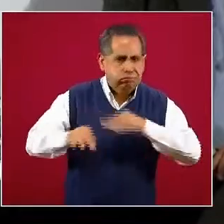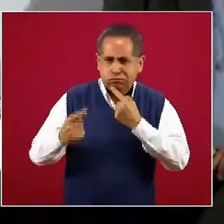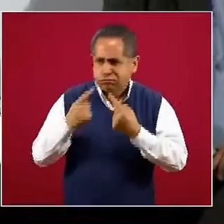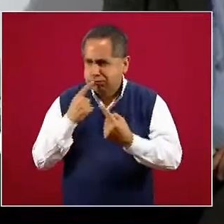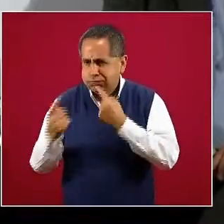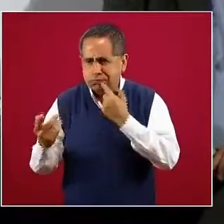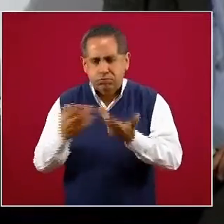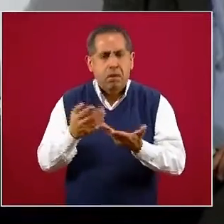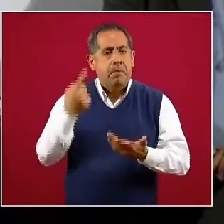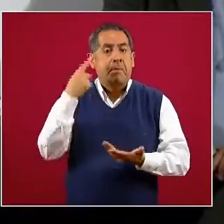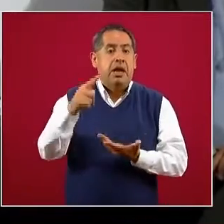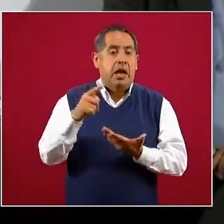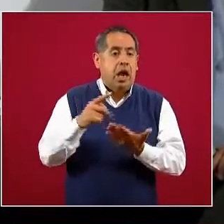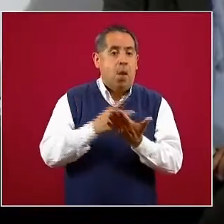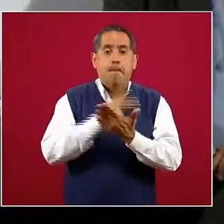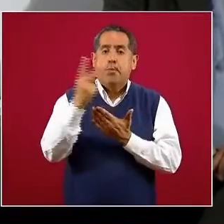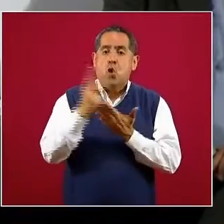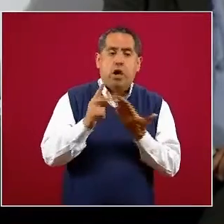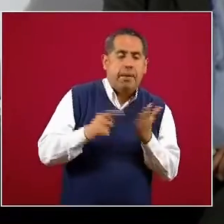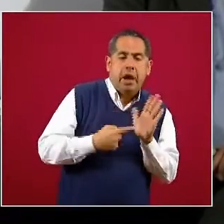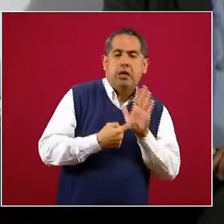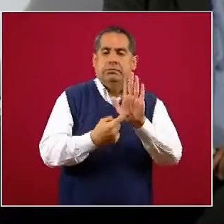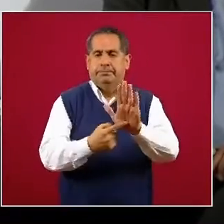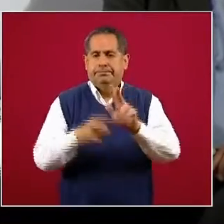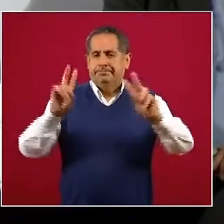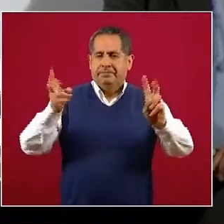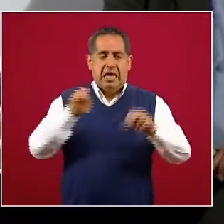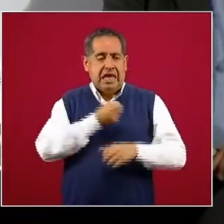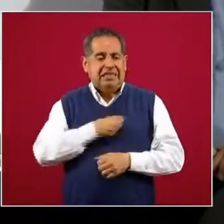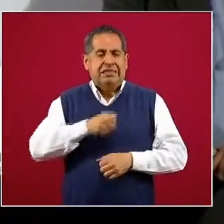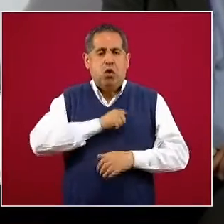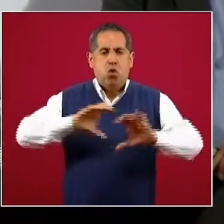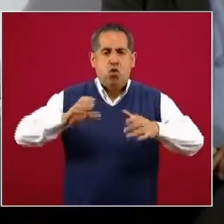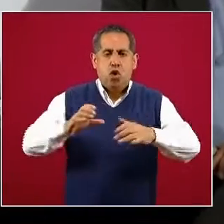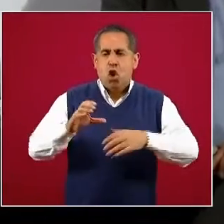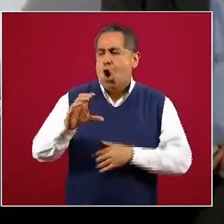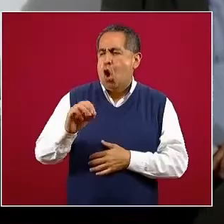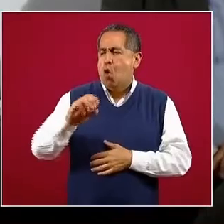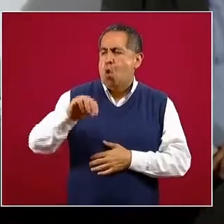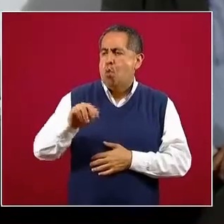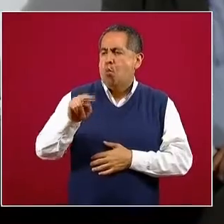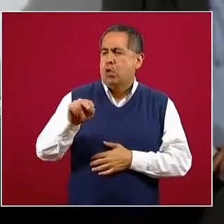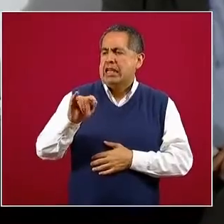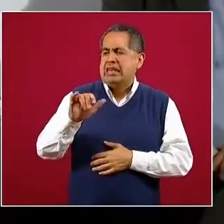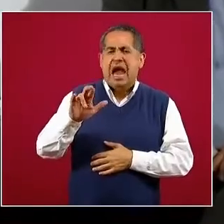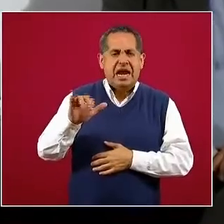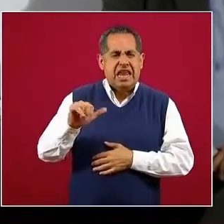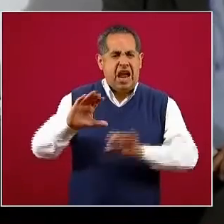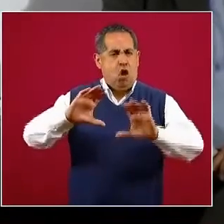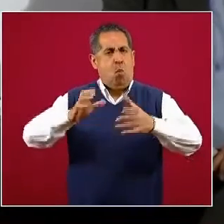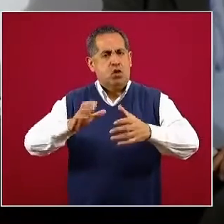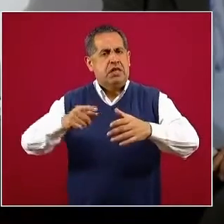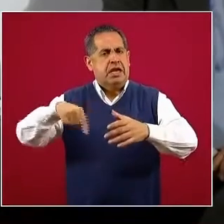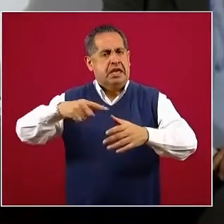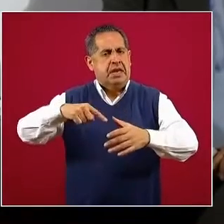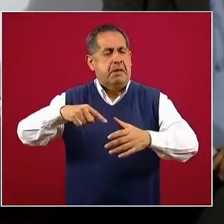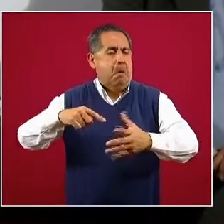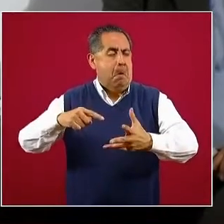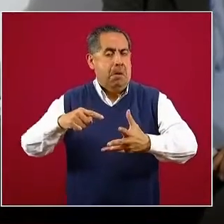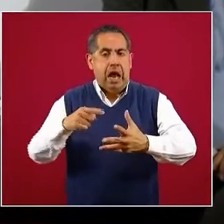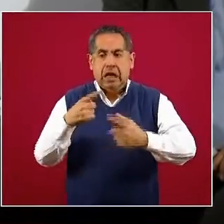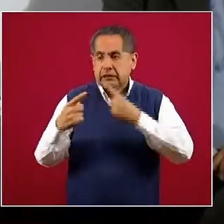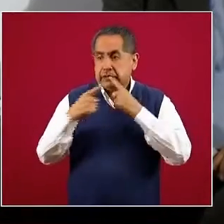en el Centro de Convenciones del bello estado de Puebla, y vamos a iniciar la conferencia de prensa diaria